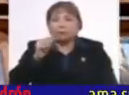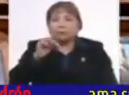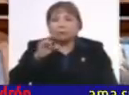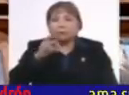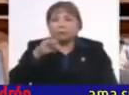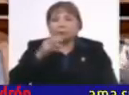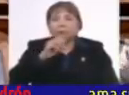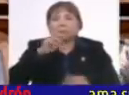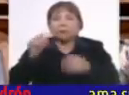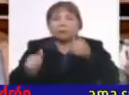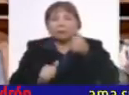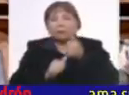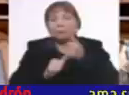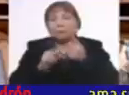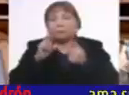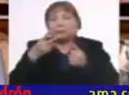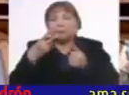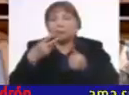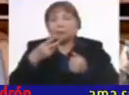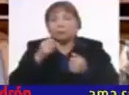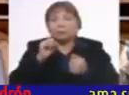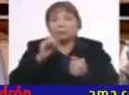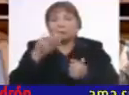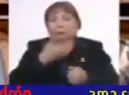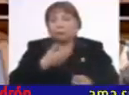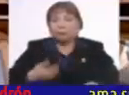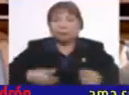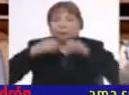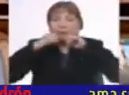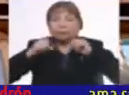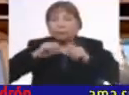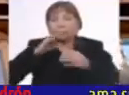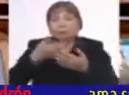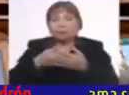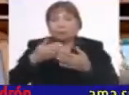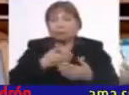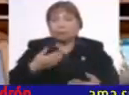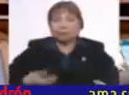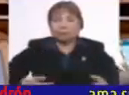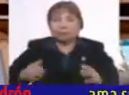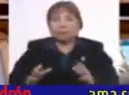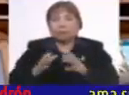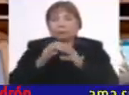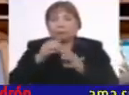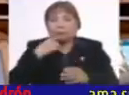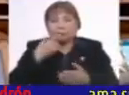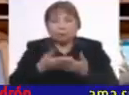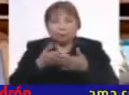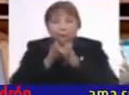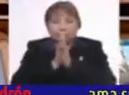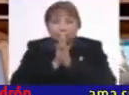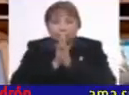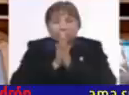es el subsecretario de gobierno el subsecretario general de palacio de gobierno y le han pedido